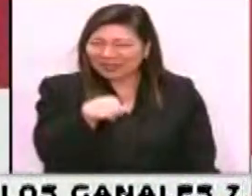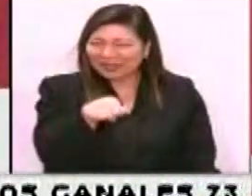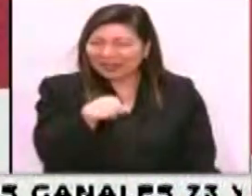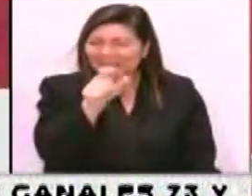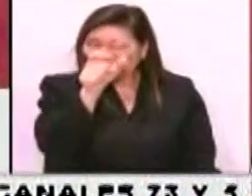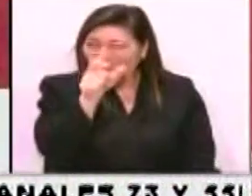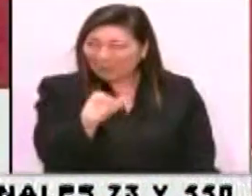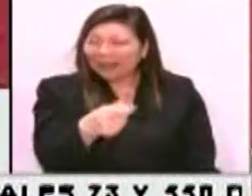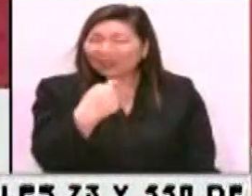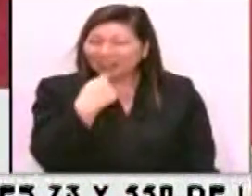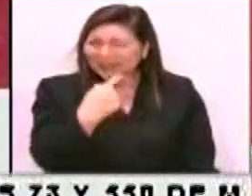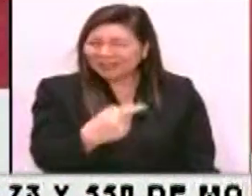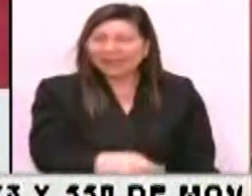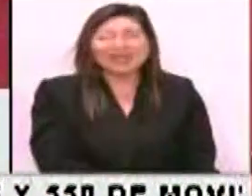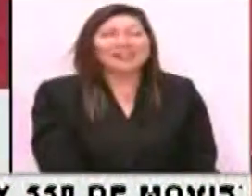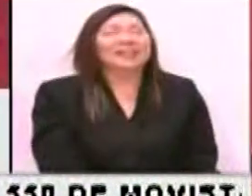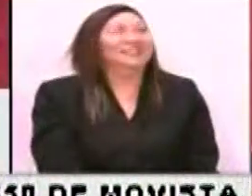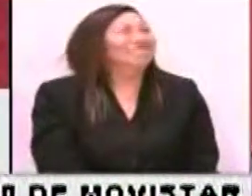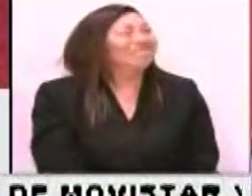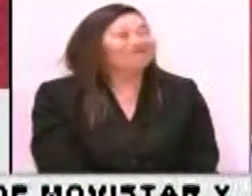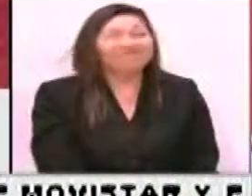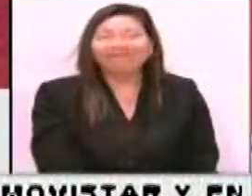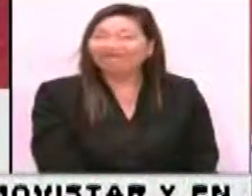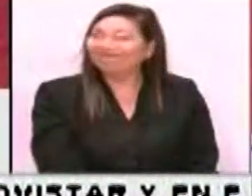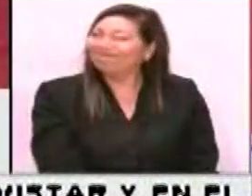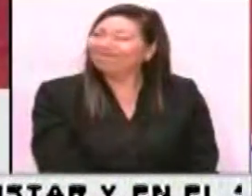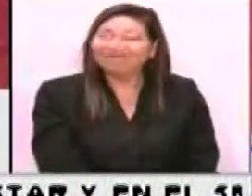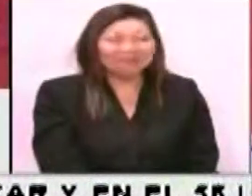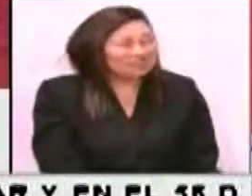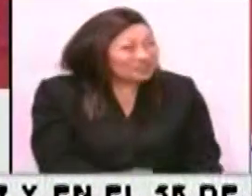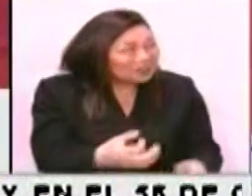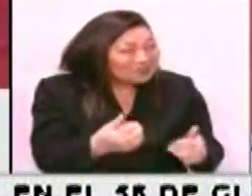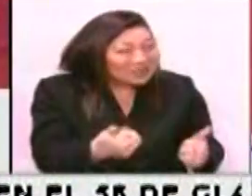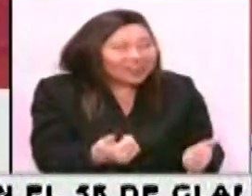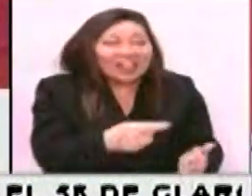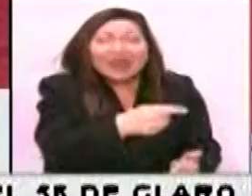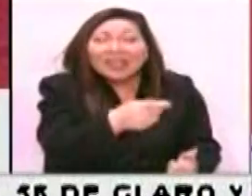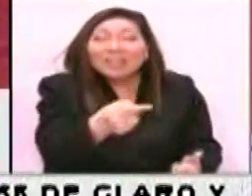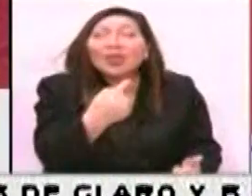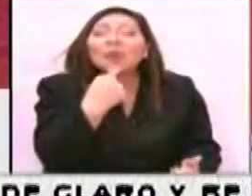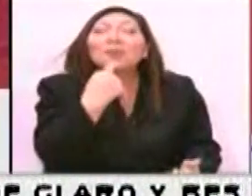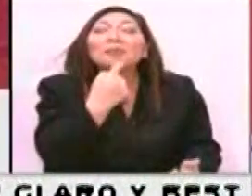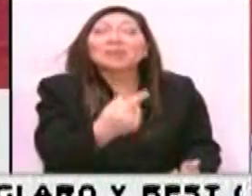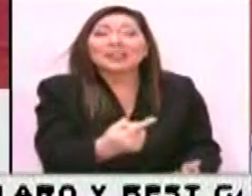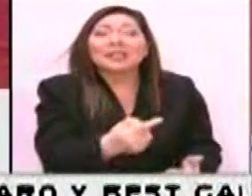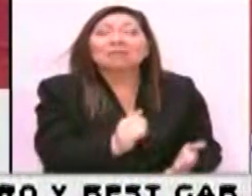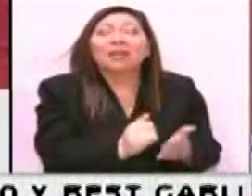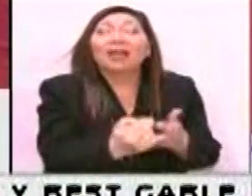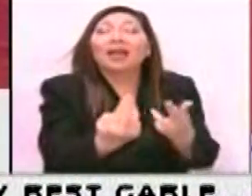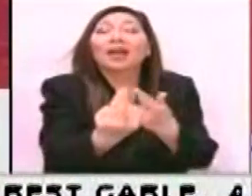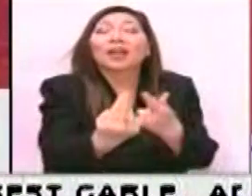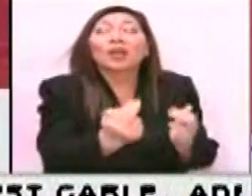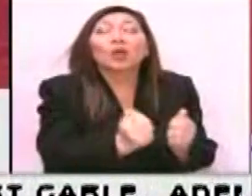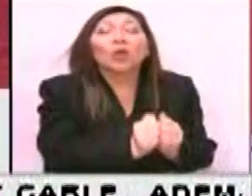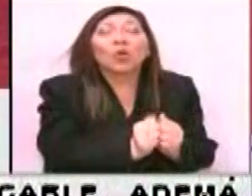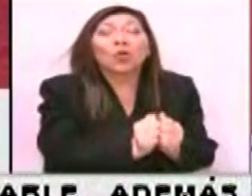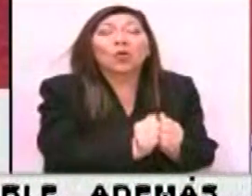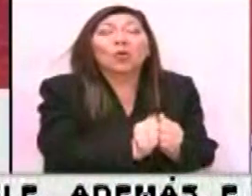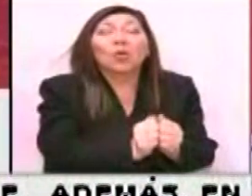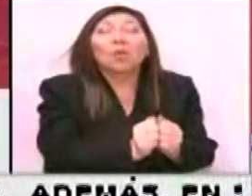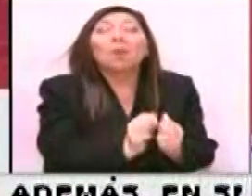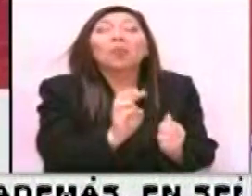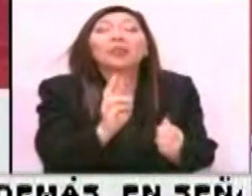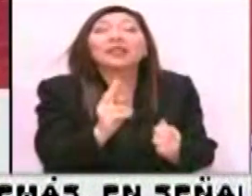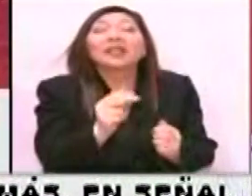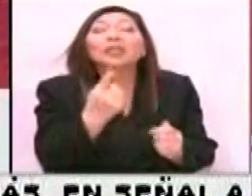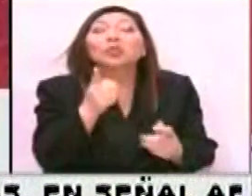esa persona para decir eso? Eso no tiene ninguna lógica. Ellos mismos han dicho que las relaciones con Westfield